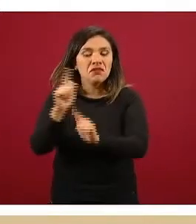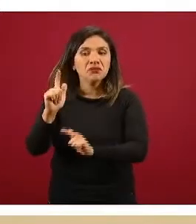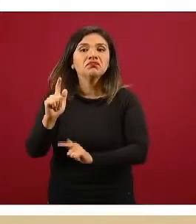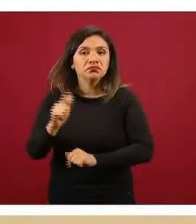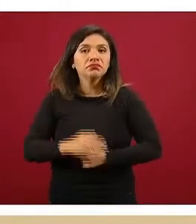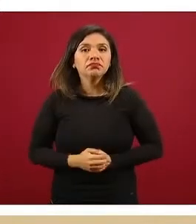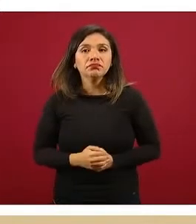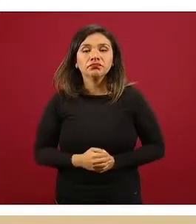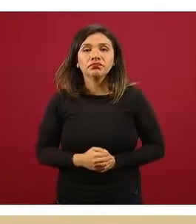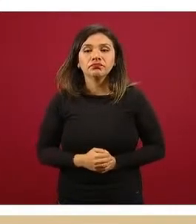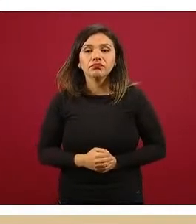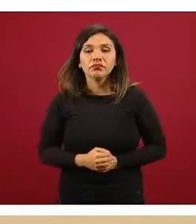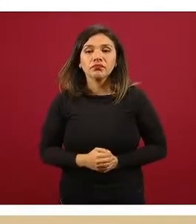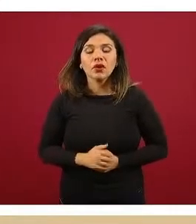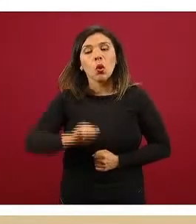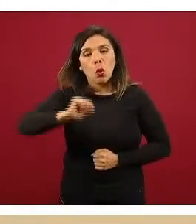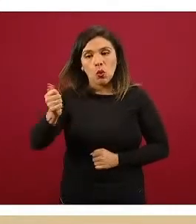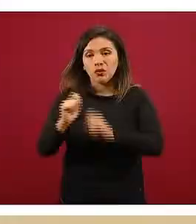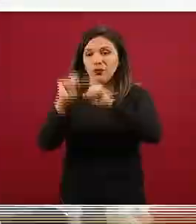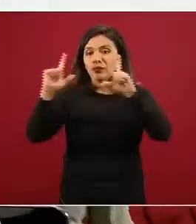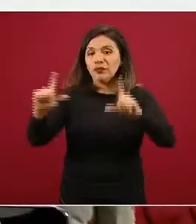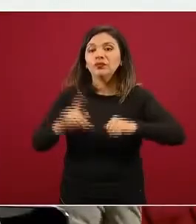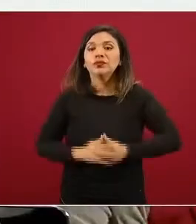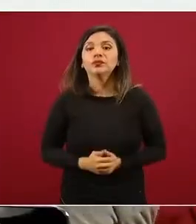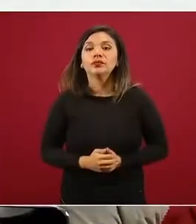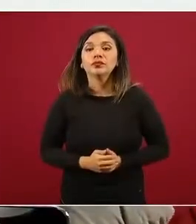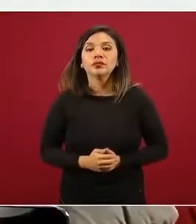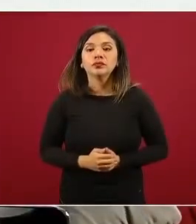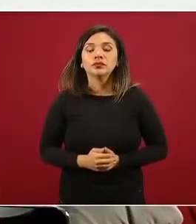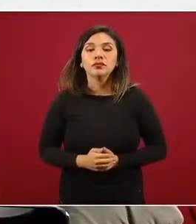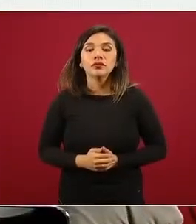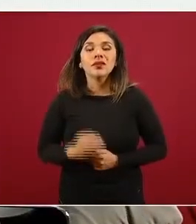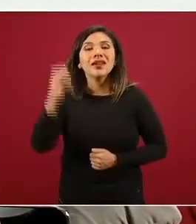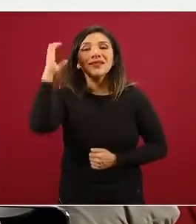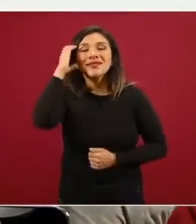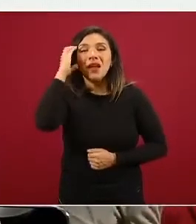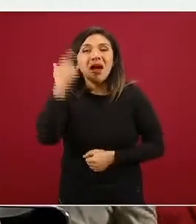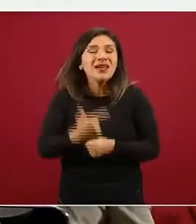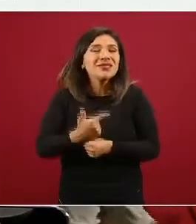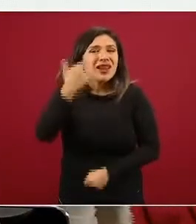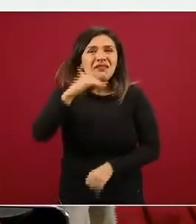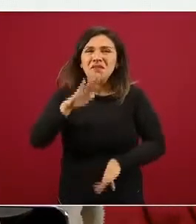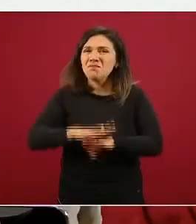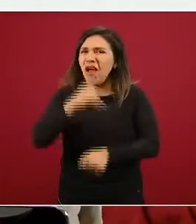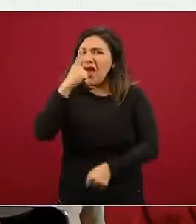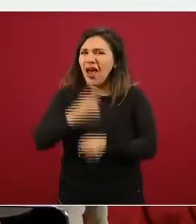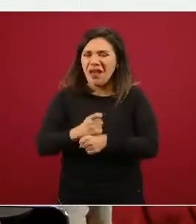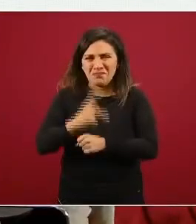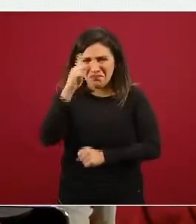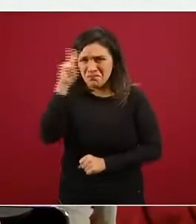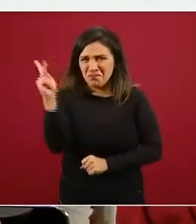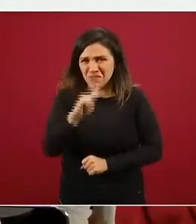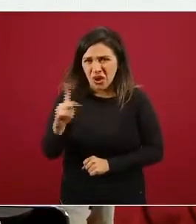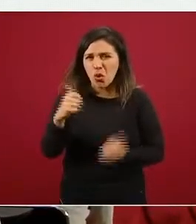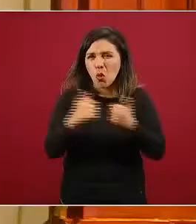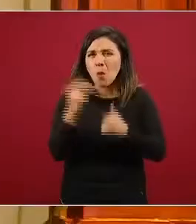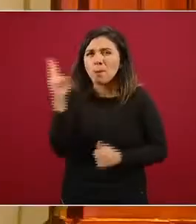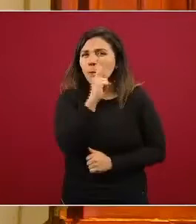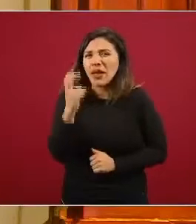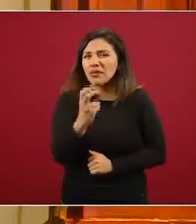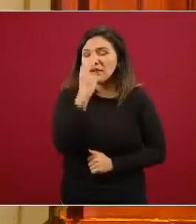generales disponibles. Veamos la siguiente diapositiva, que son las camas con ventilador para pacientes críticos. Aquí al menos